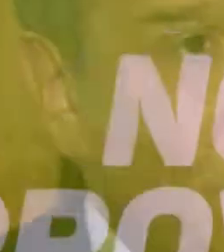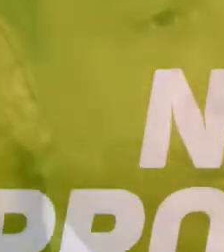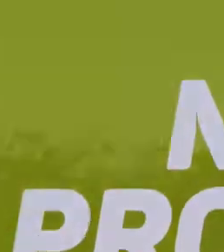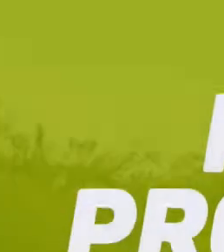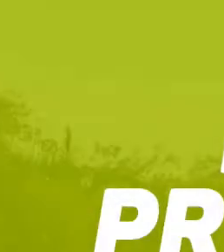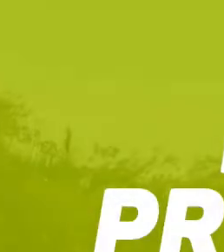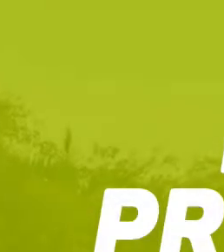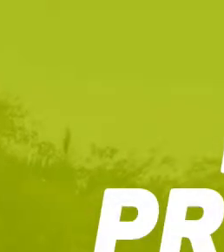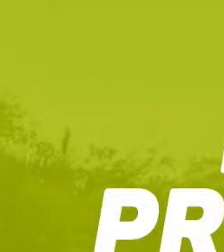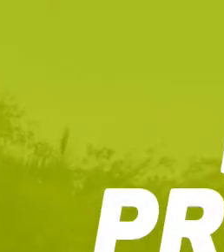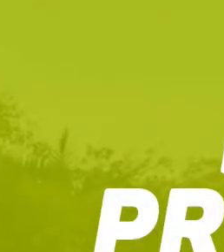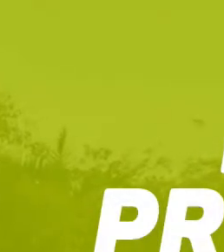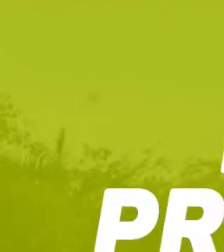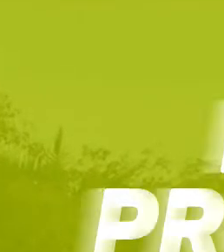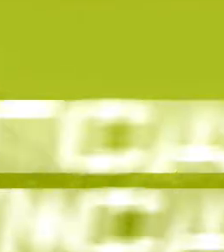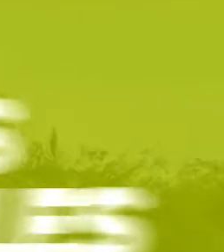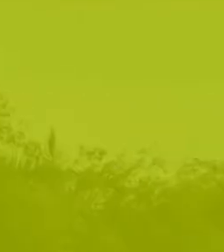Y este es el ejemplo.